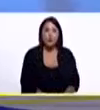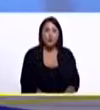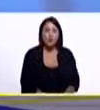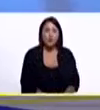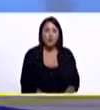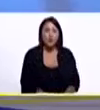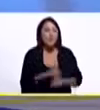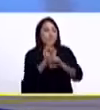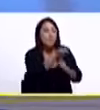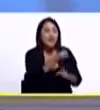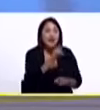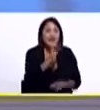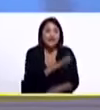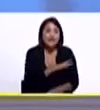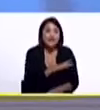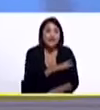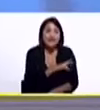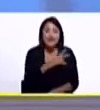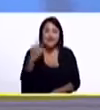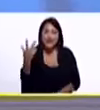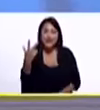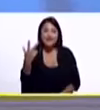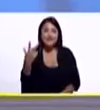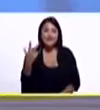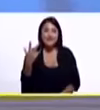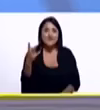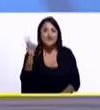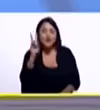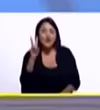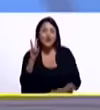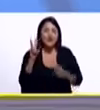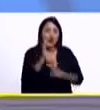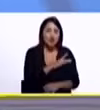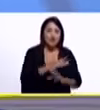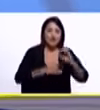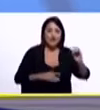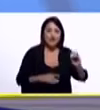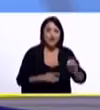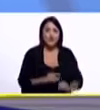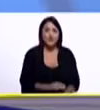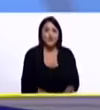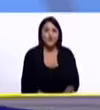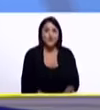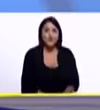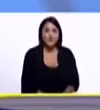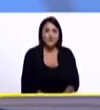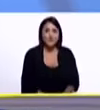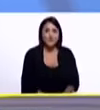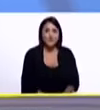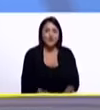Chile, 3 porciones de vino tinto, 3-0, ¿ah?